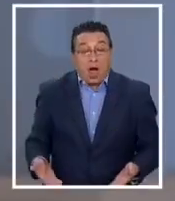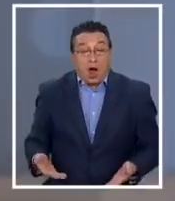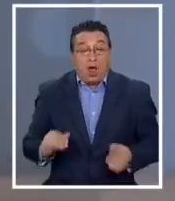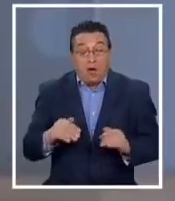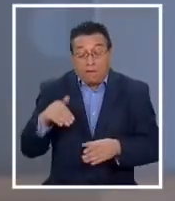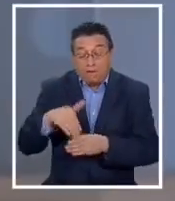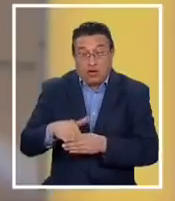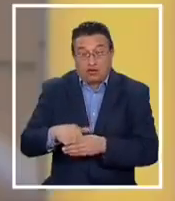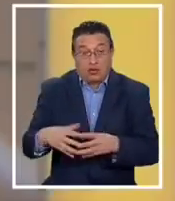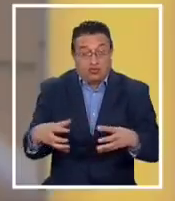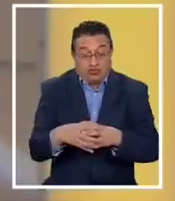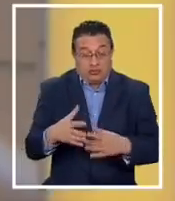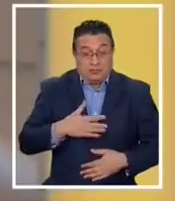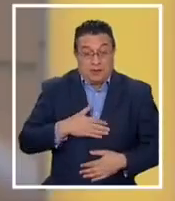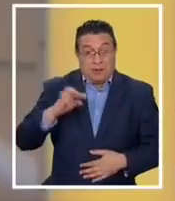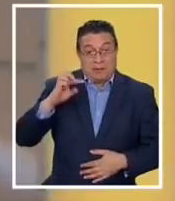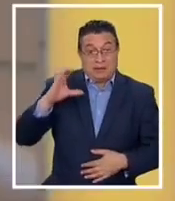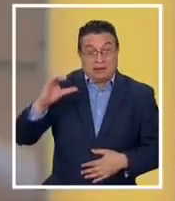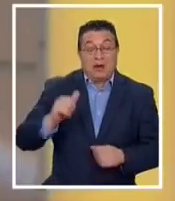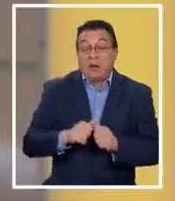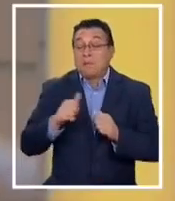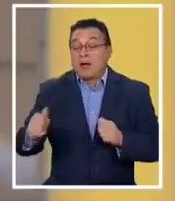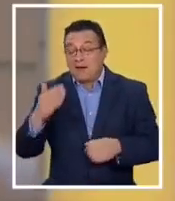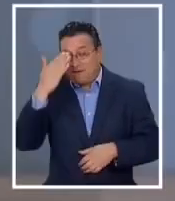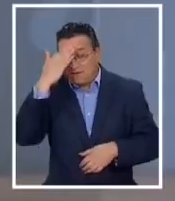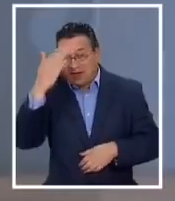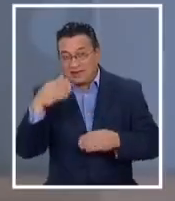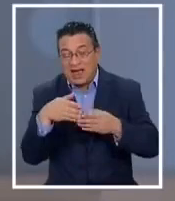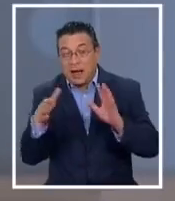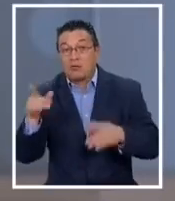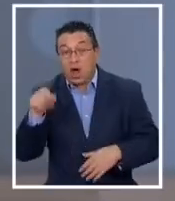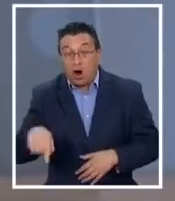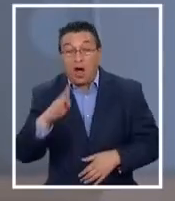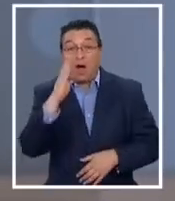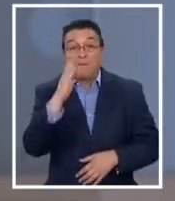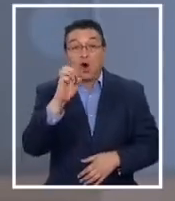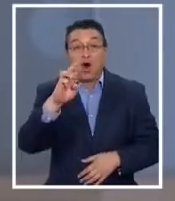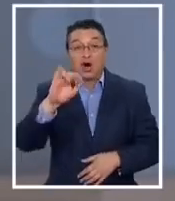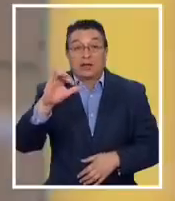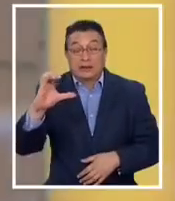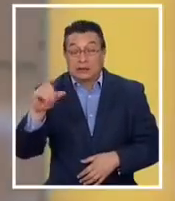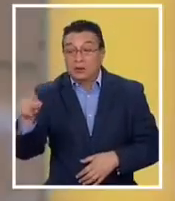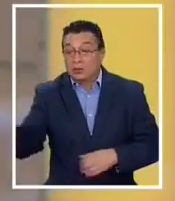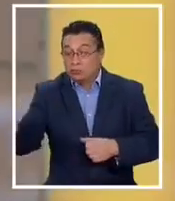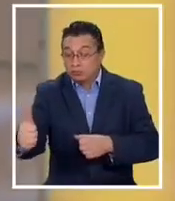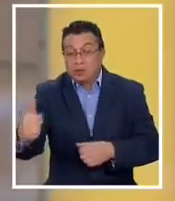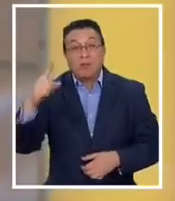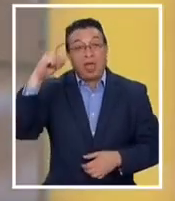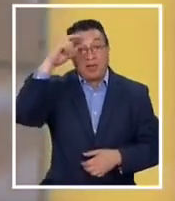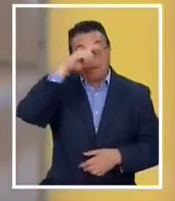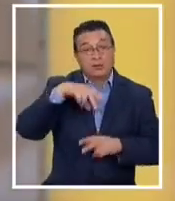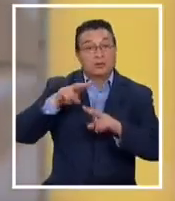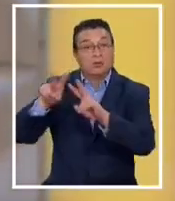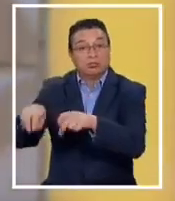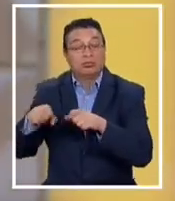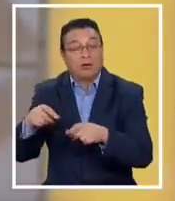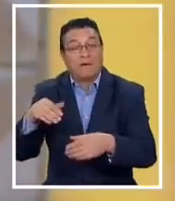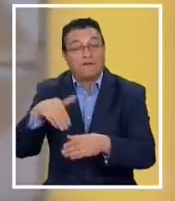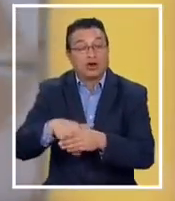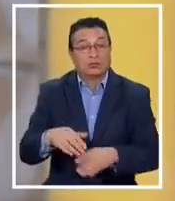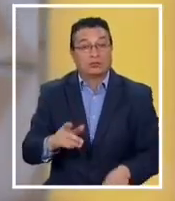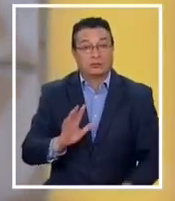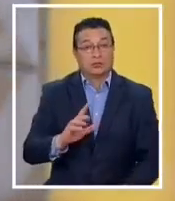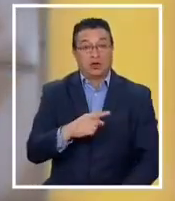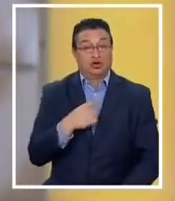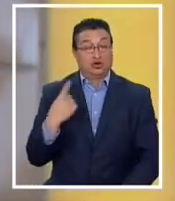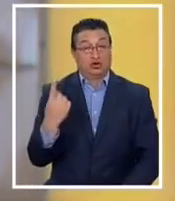solamente de su sector con hacia el frente amplio logró con moritz ahora en el camino va a ser más complejo no a ver es que nadie está pensando que todo lleguemos